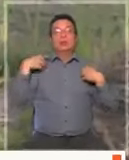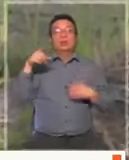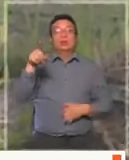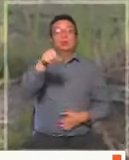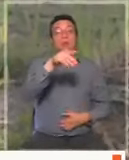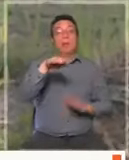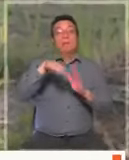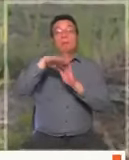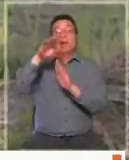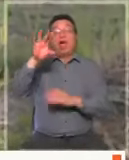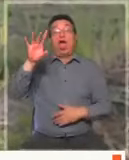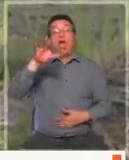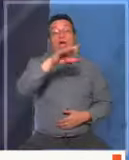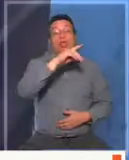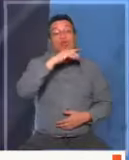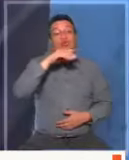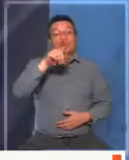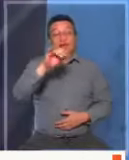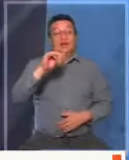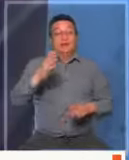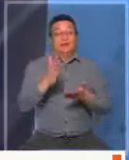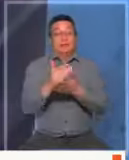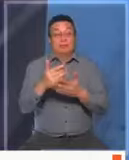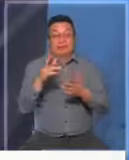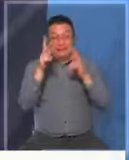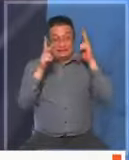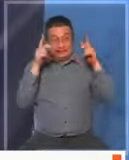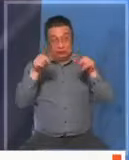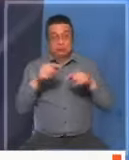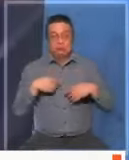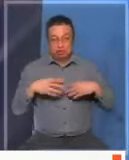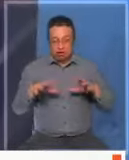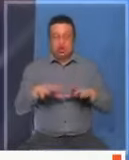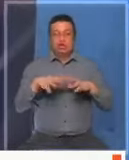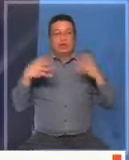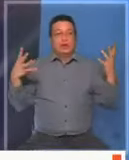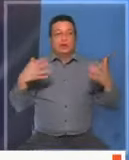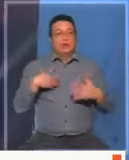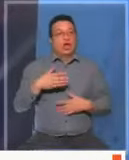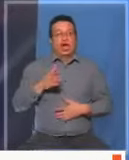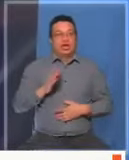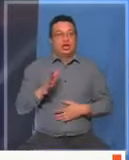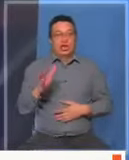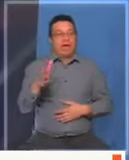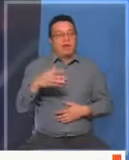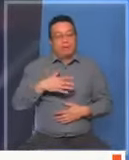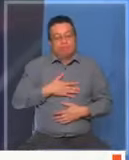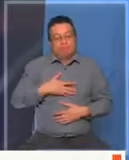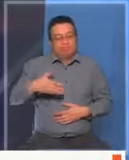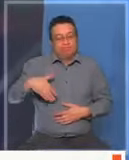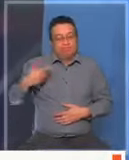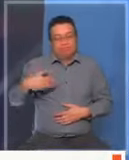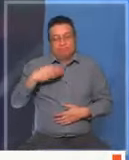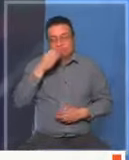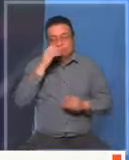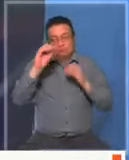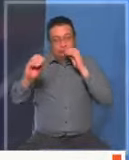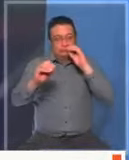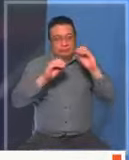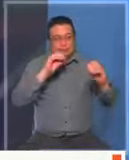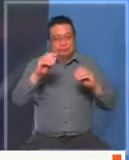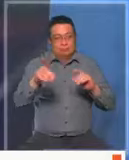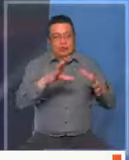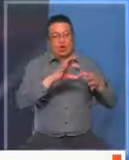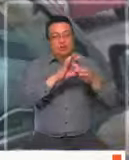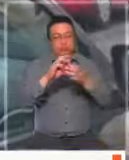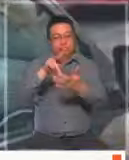mayores y de los organizadores del circo. Quedé sorprendida y todavía estoy con el lamento y contándole a la gente cómo se